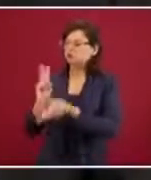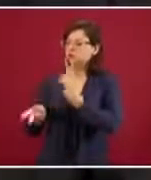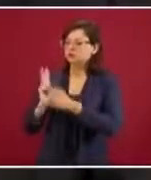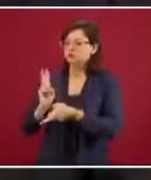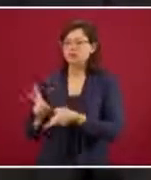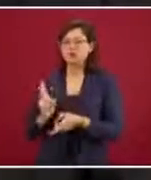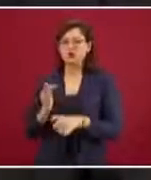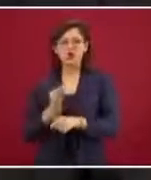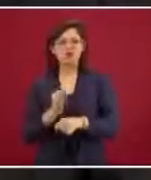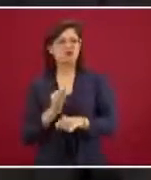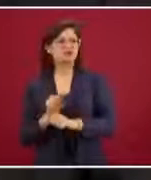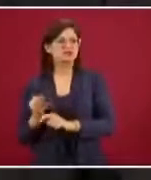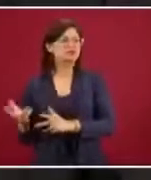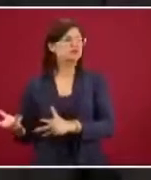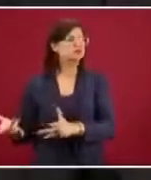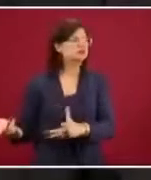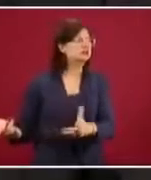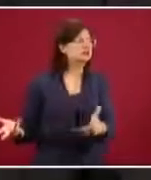qué hacer